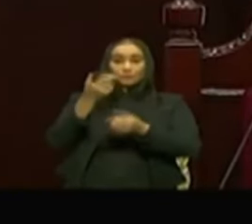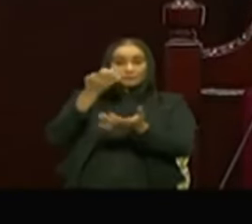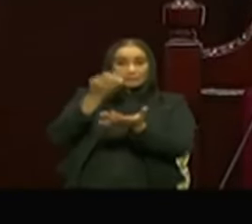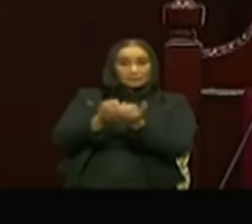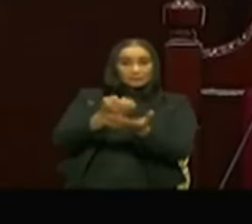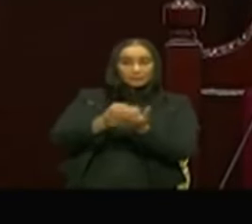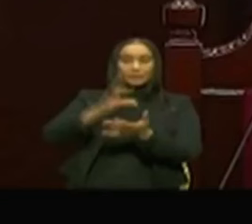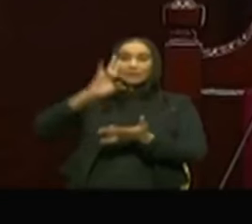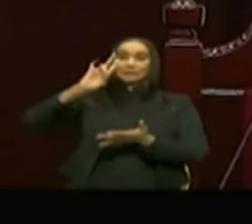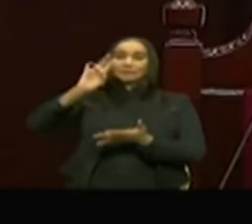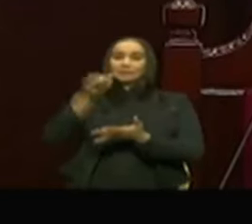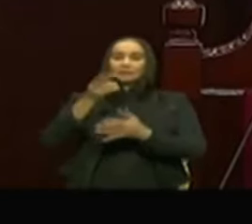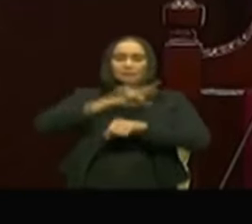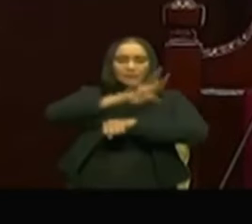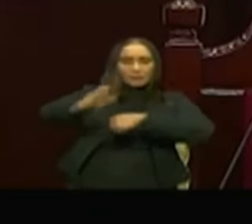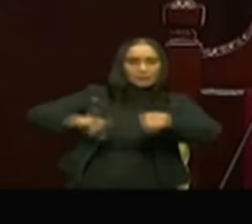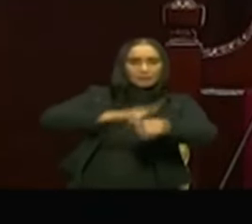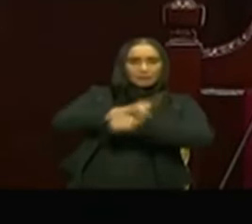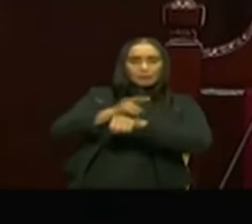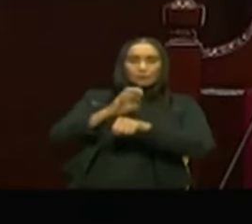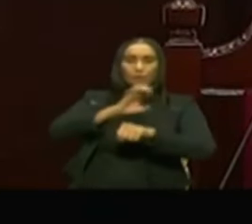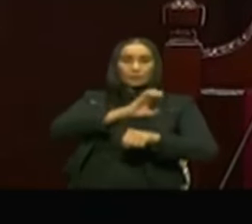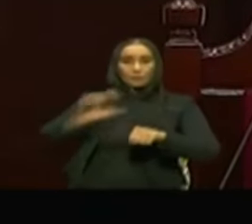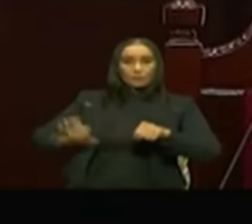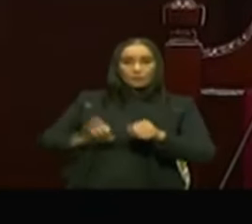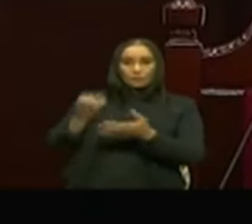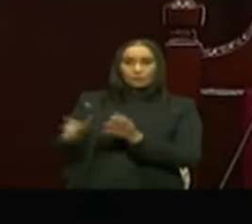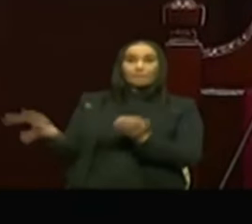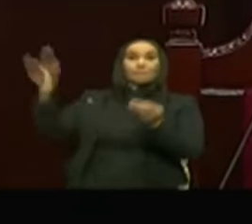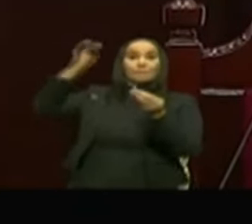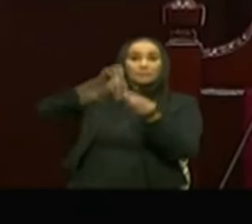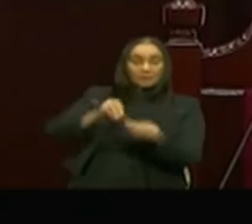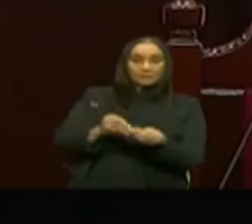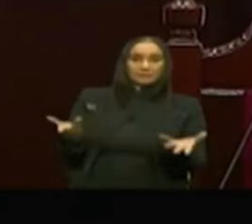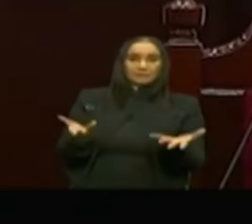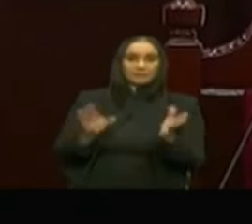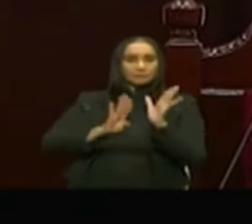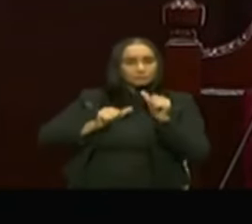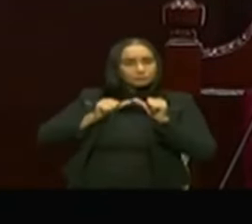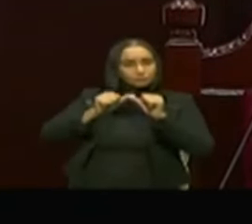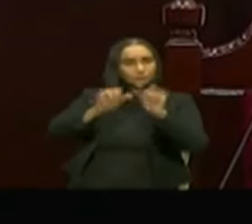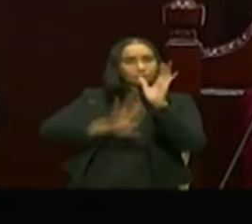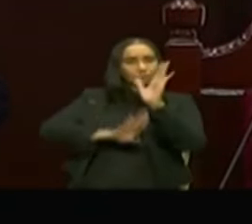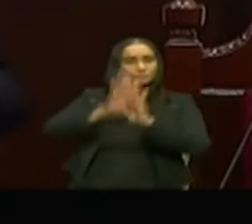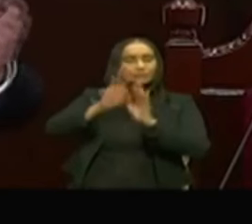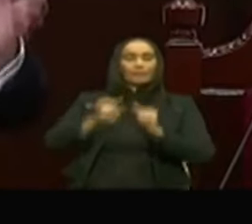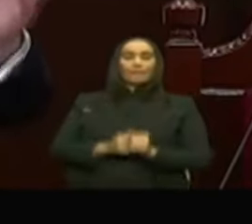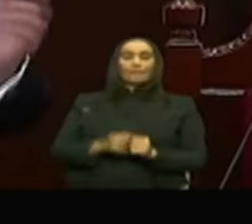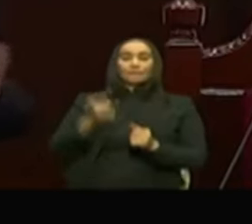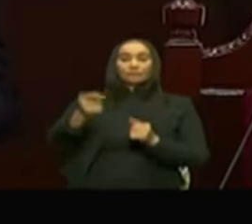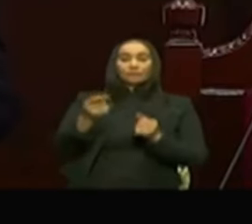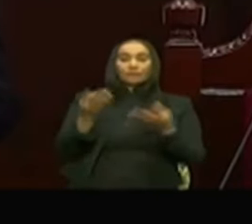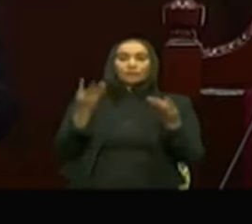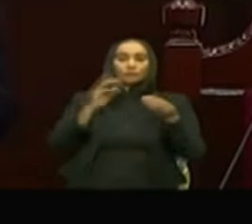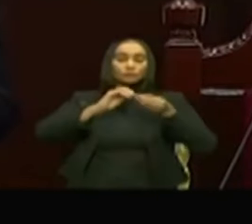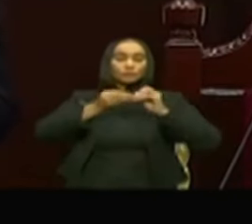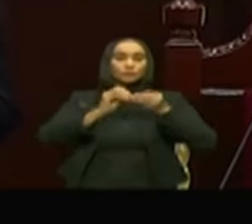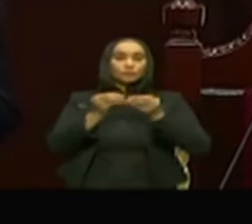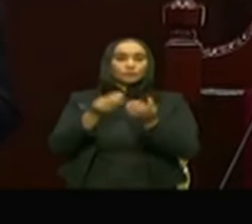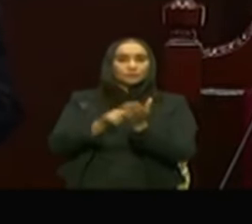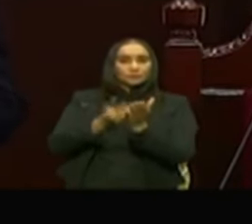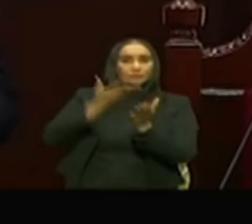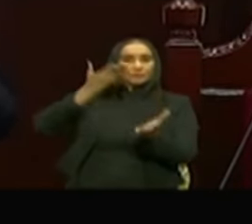de la región, superando a Ecuador y consolidando nuestra posición ascendente. Estos datos de crecimiento